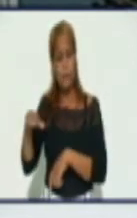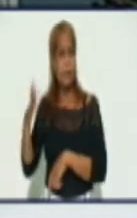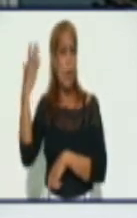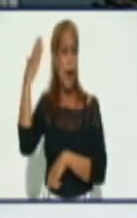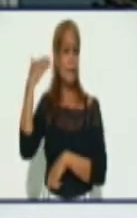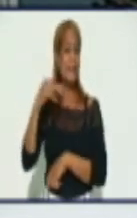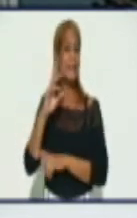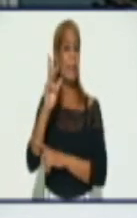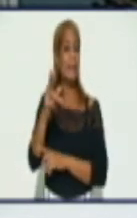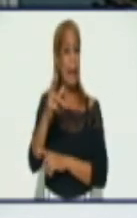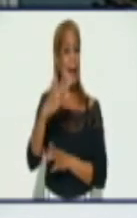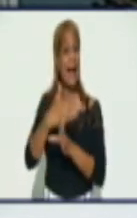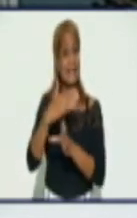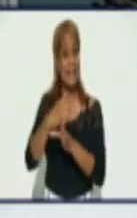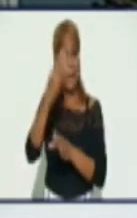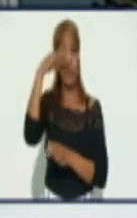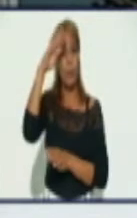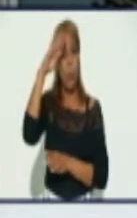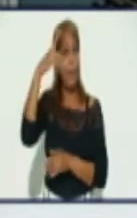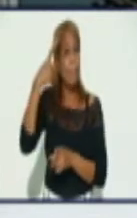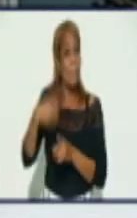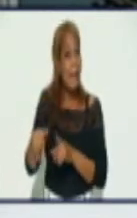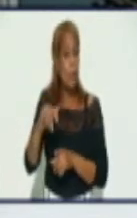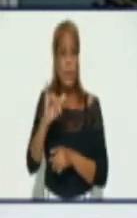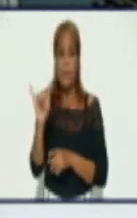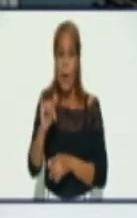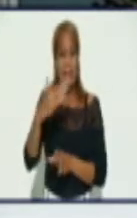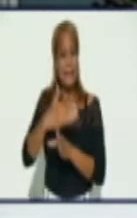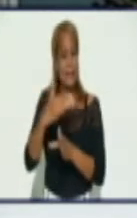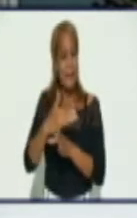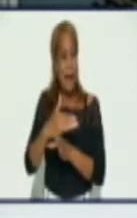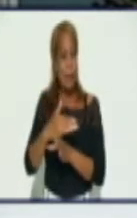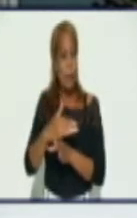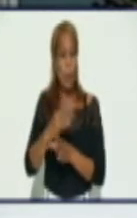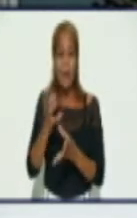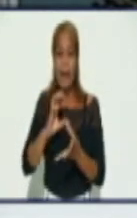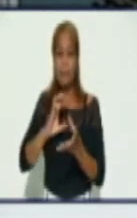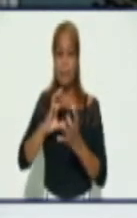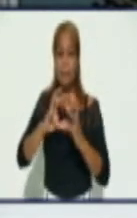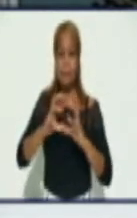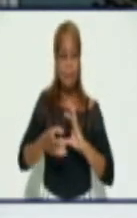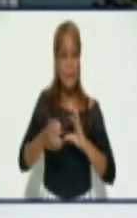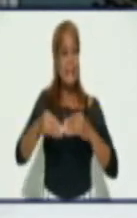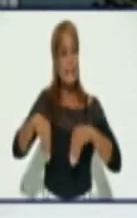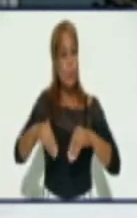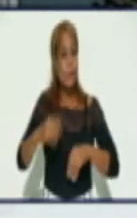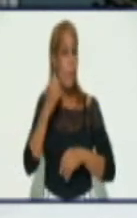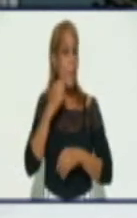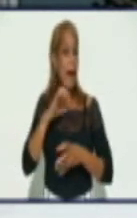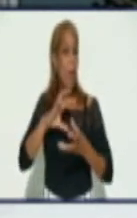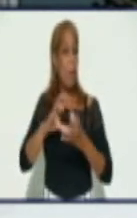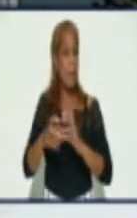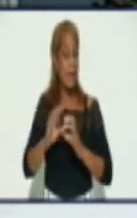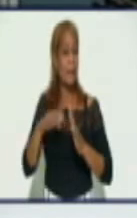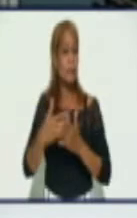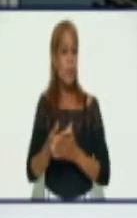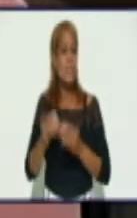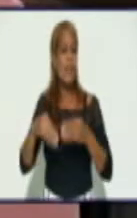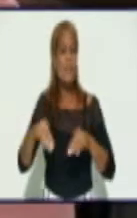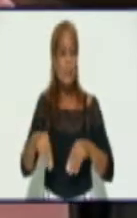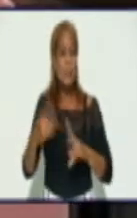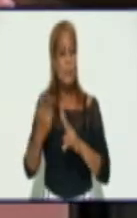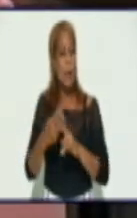pero Santiago está viviendo una situación mucho más complicada que la de Granma. ¿Qué estrategia han adoptado en el caso de los pacientes en edad pediátrica?